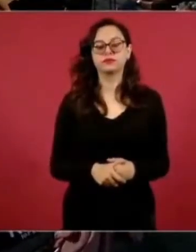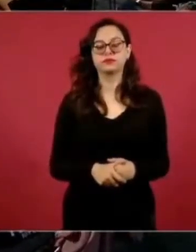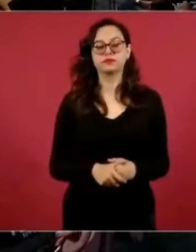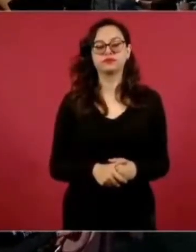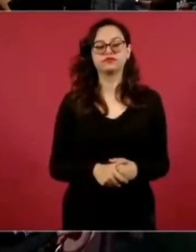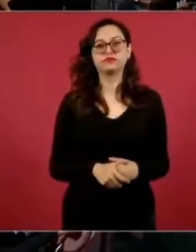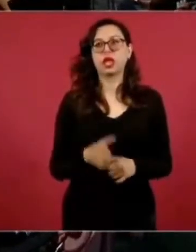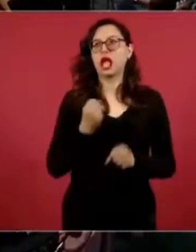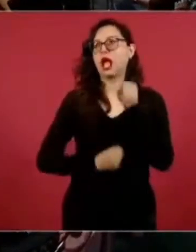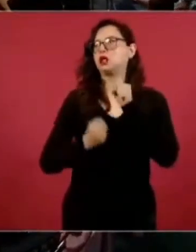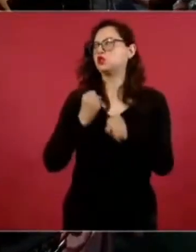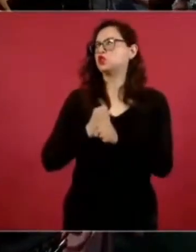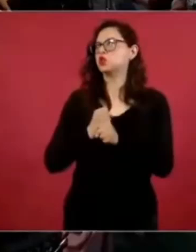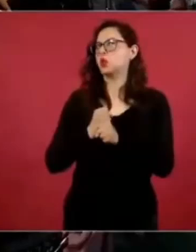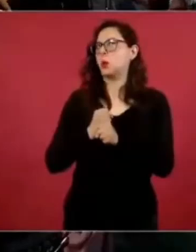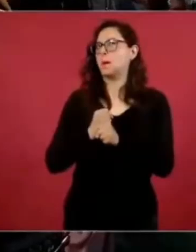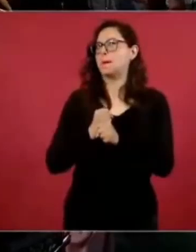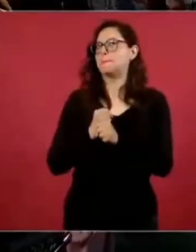En